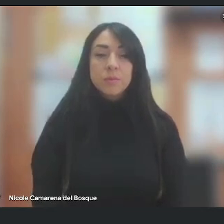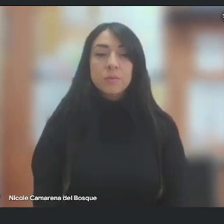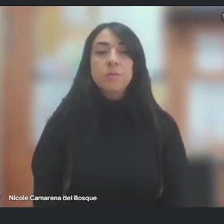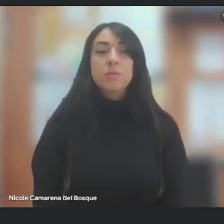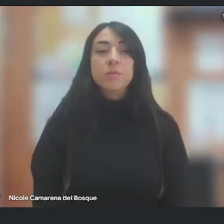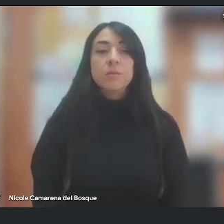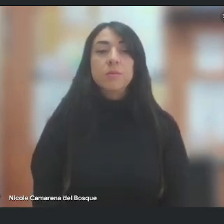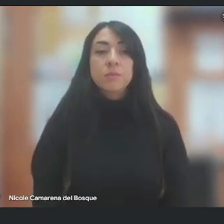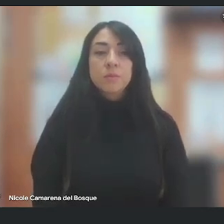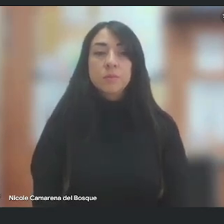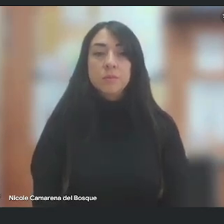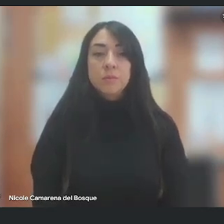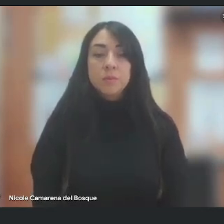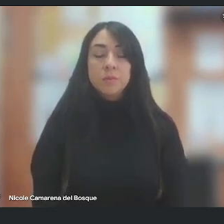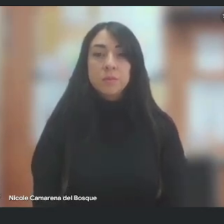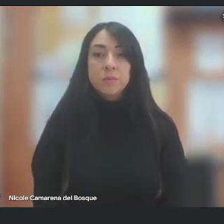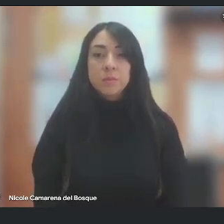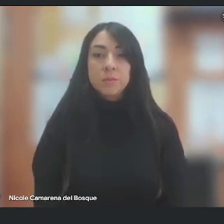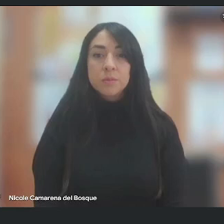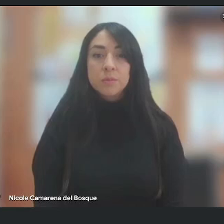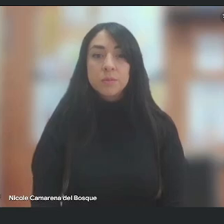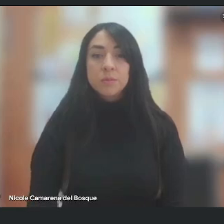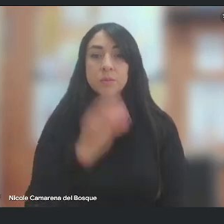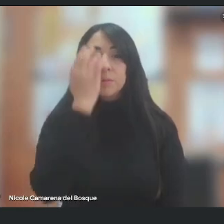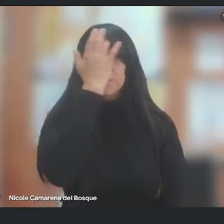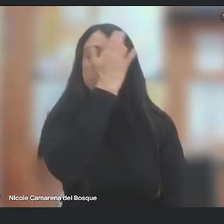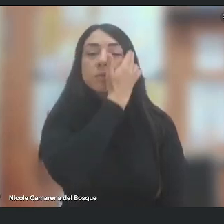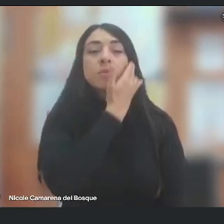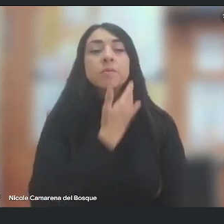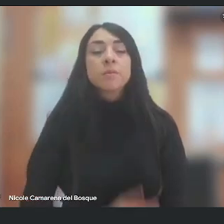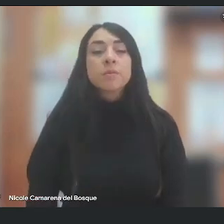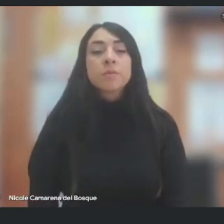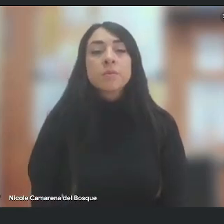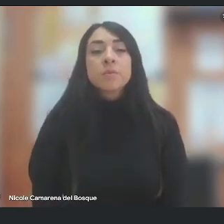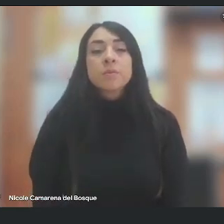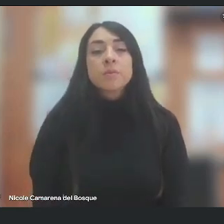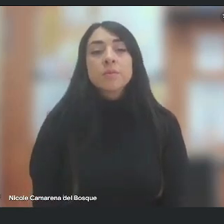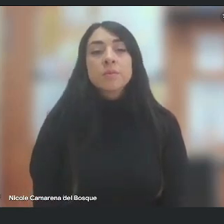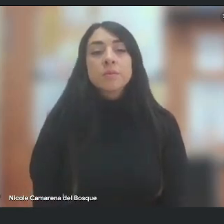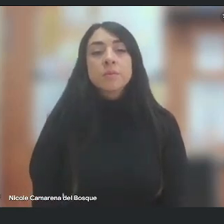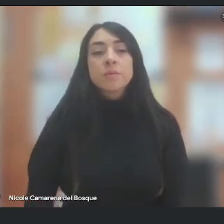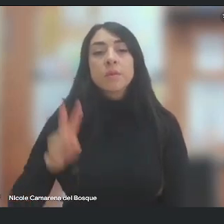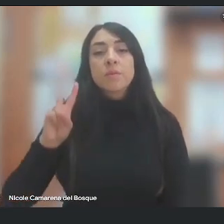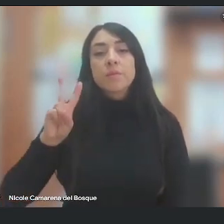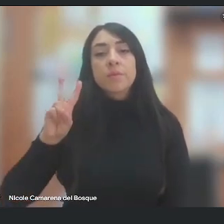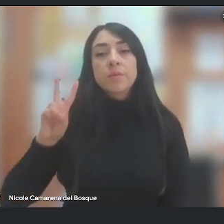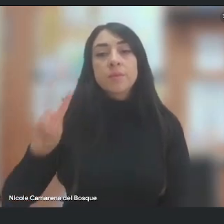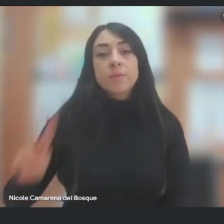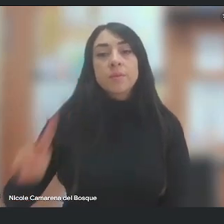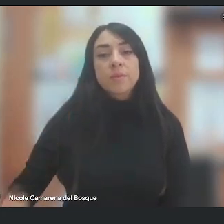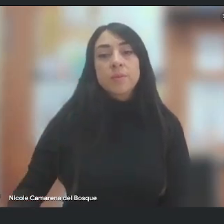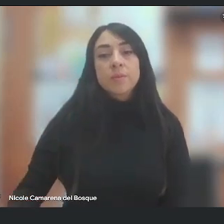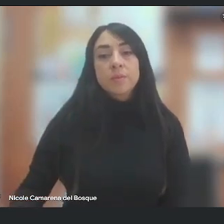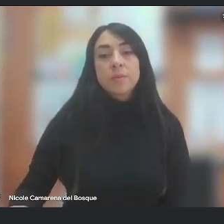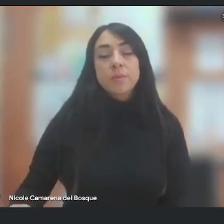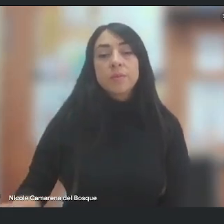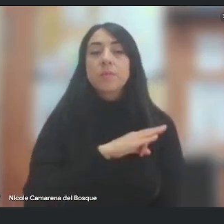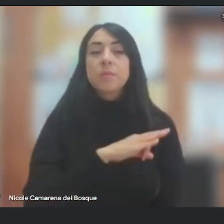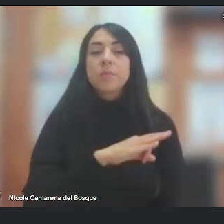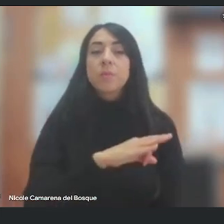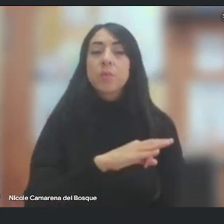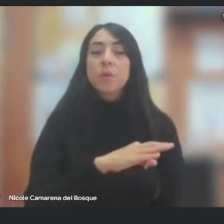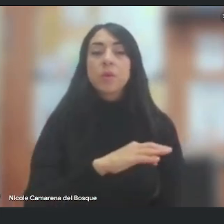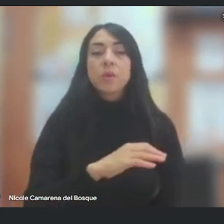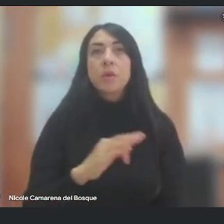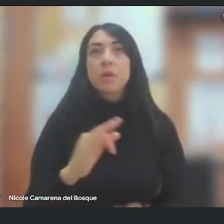Entonces, eh, puede haber esa vulnerabilidad, pero no porque no haya buen pensamiento